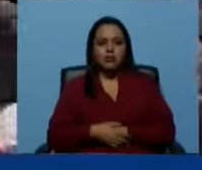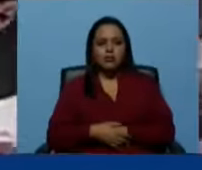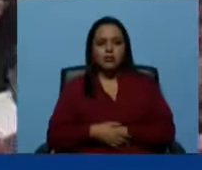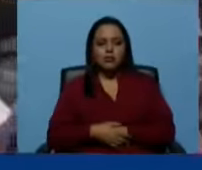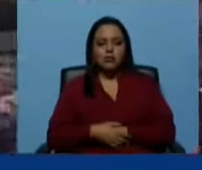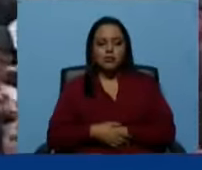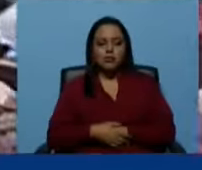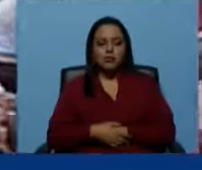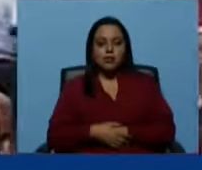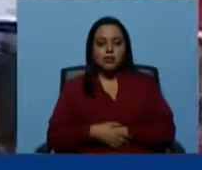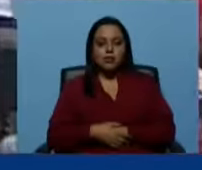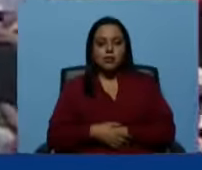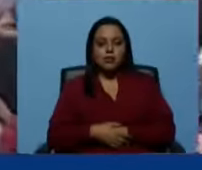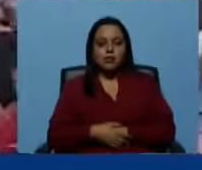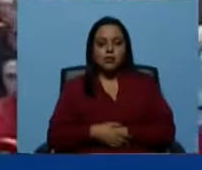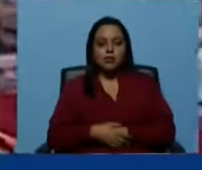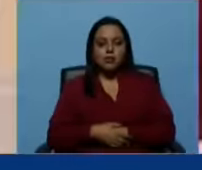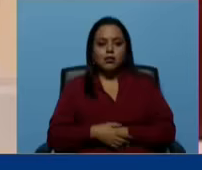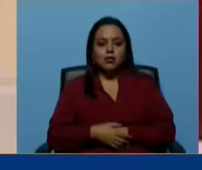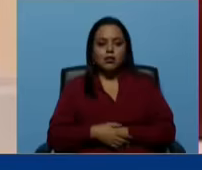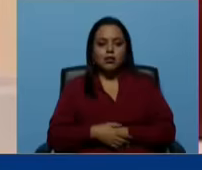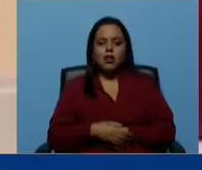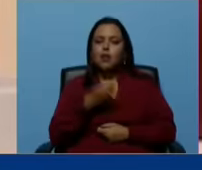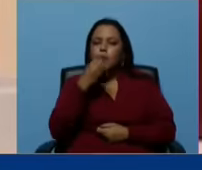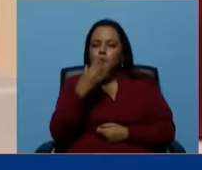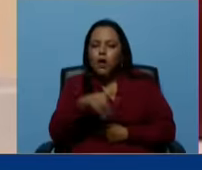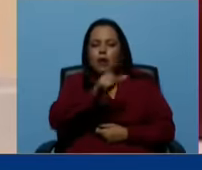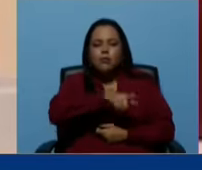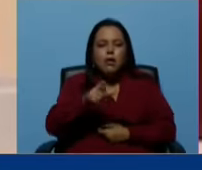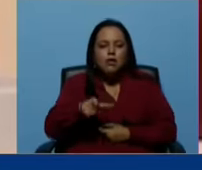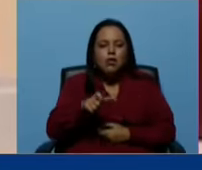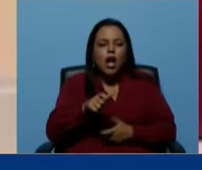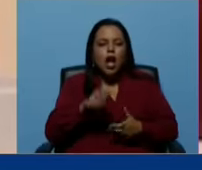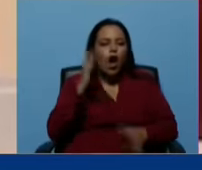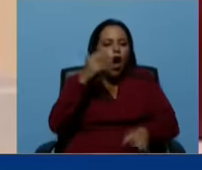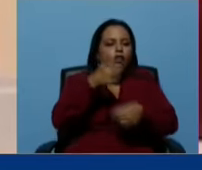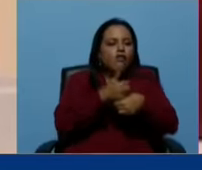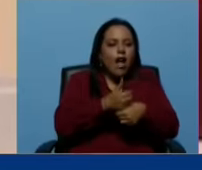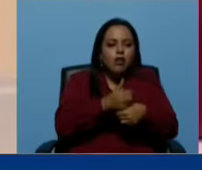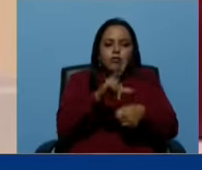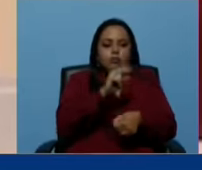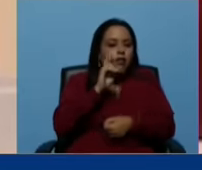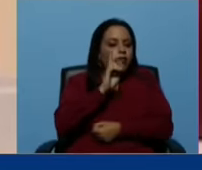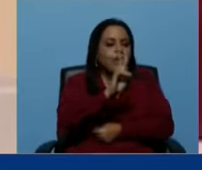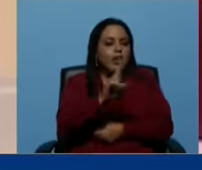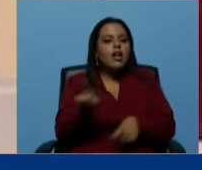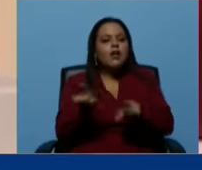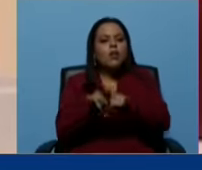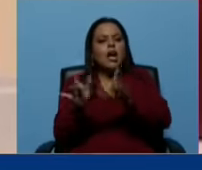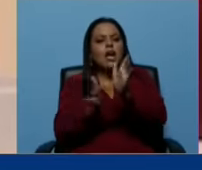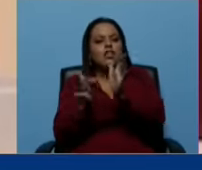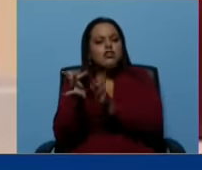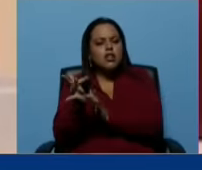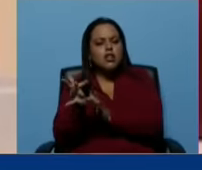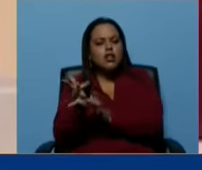hay los que creyeron sin ver. Y como dijo nuestro Señor Jesucristo a Santo